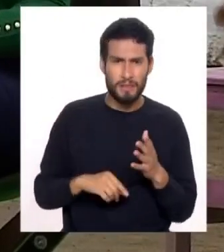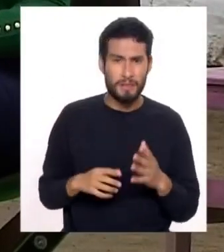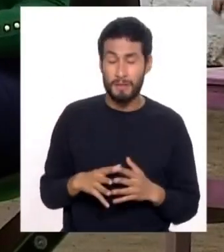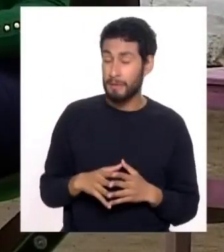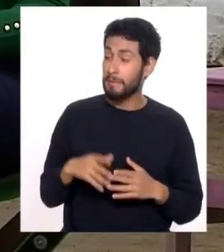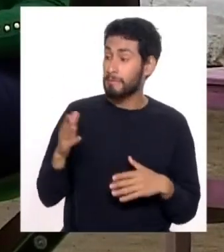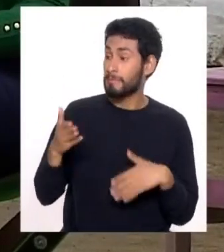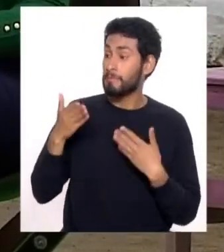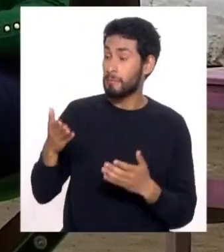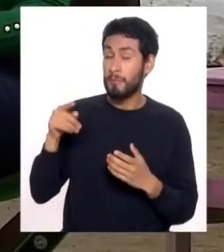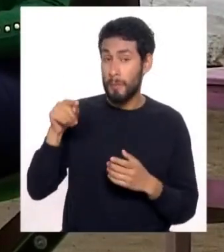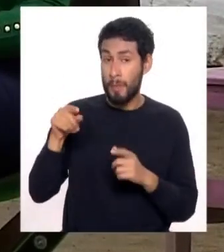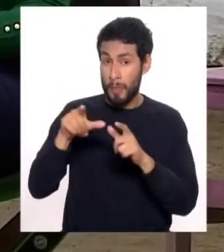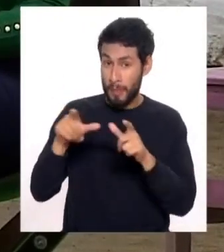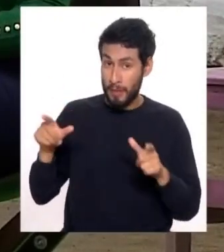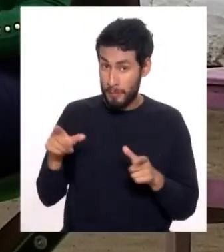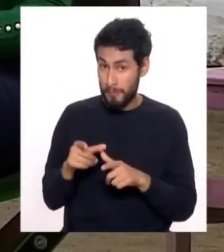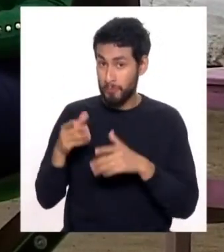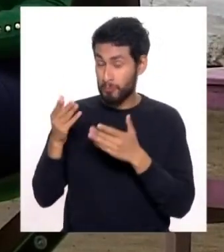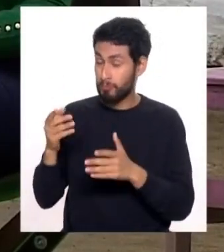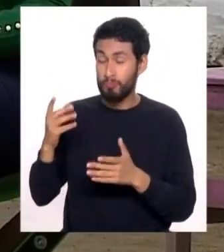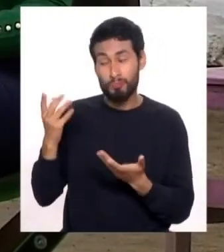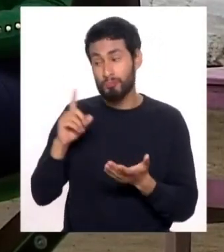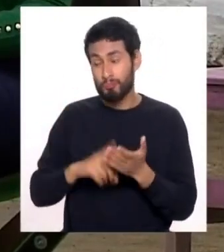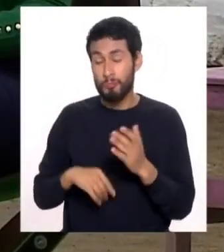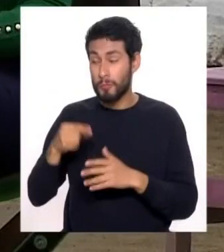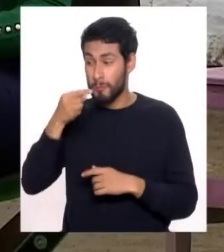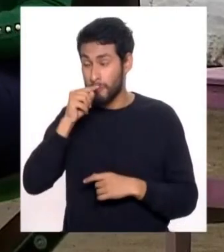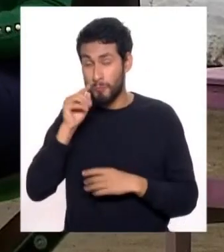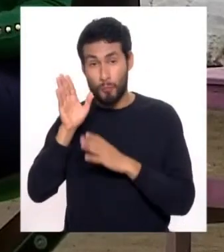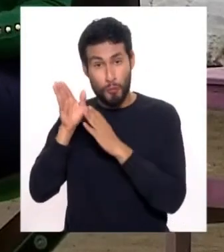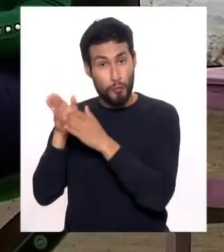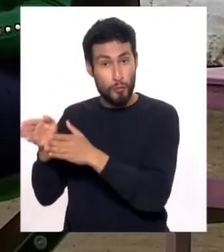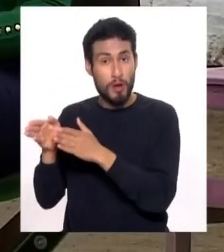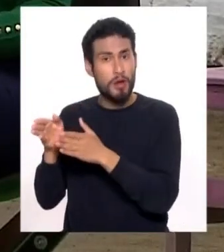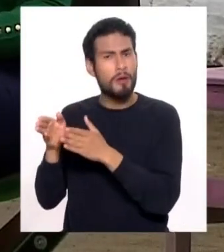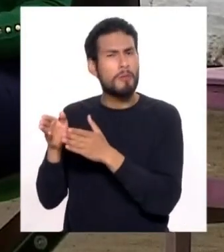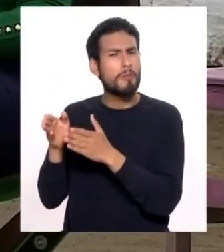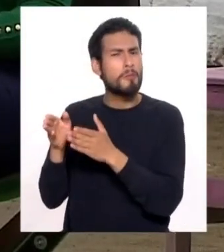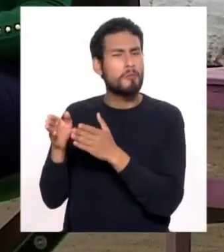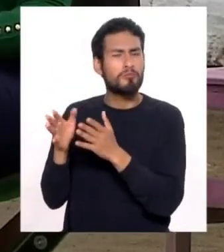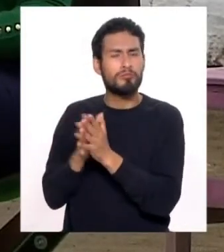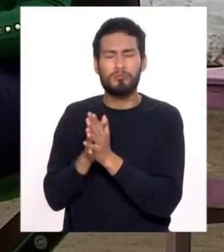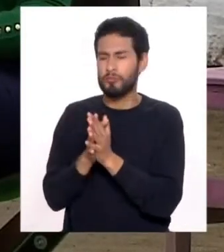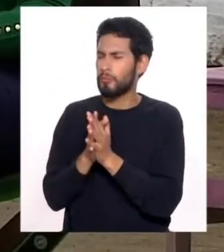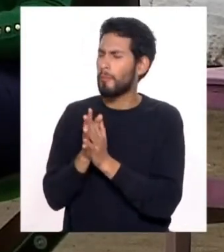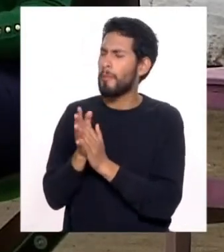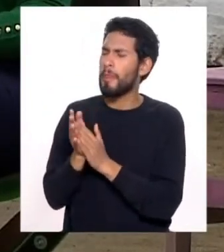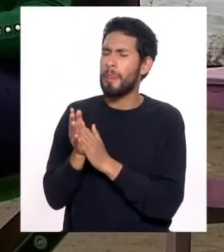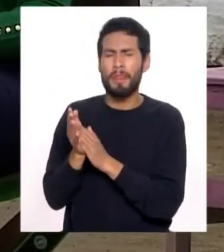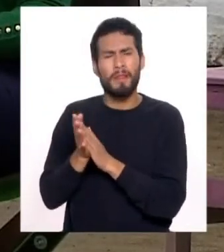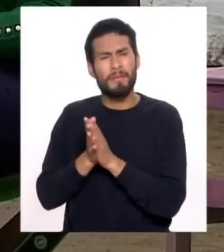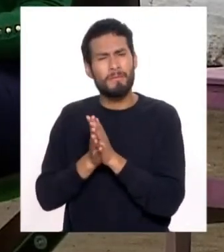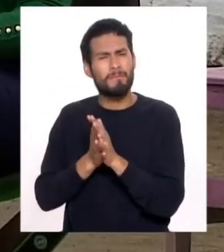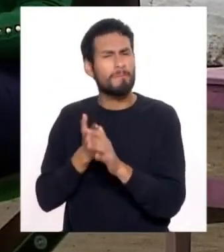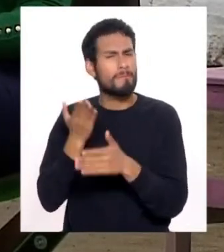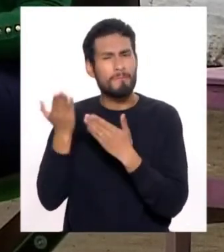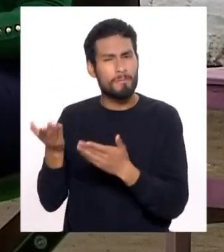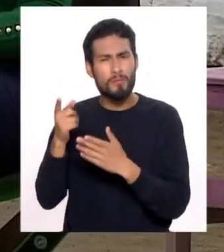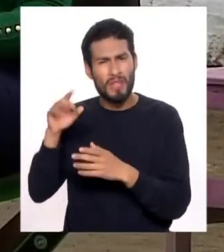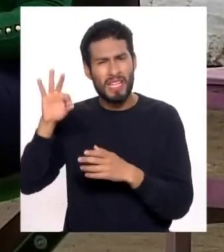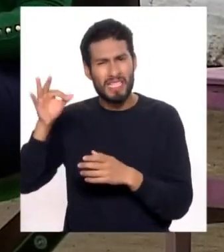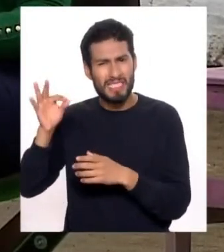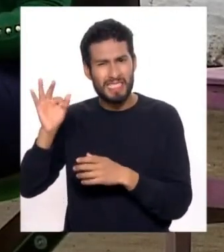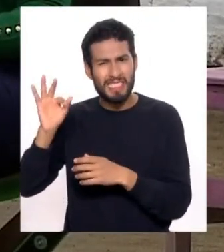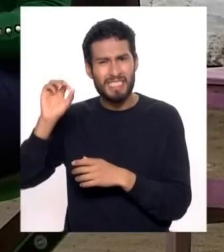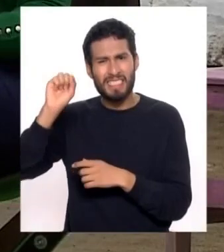se le da un espacio, en este caso a la mujer, para para darle un hisopo para